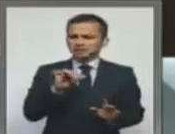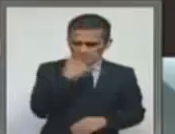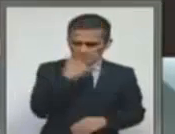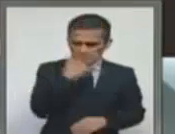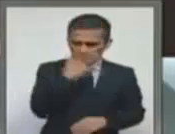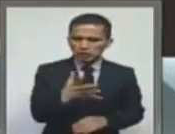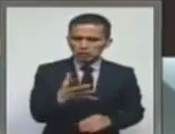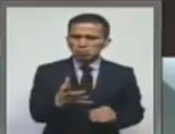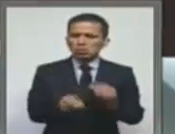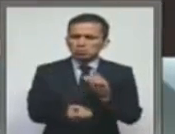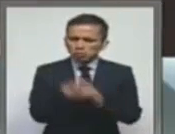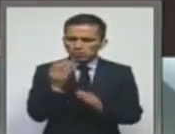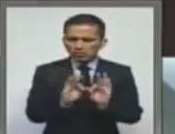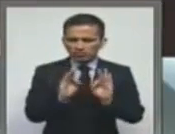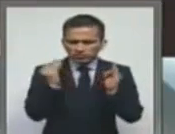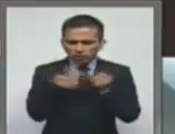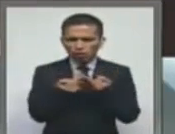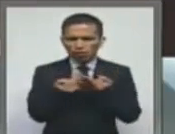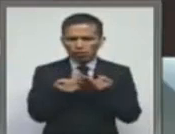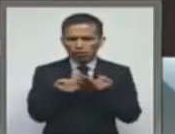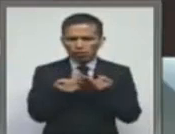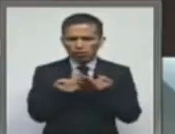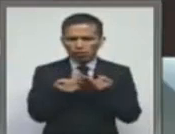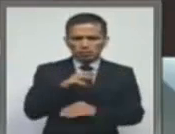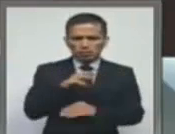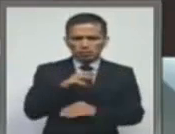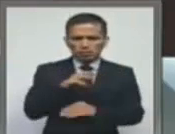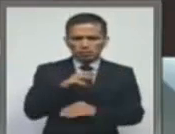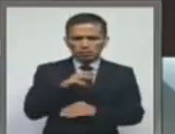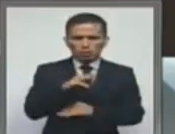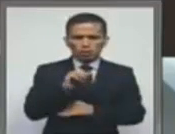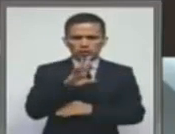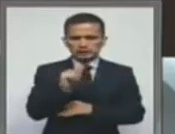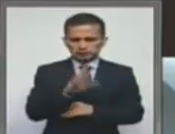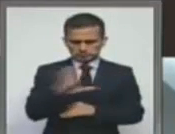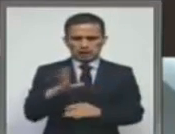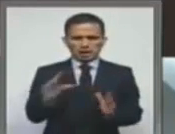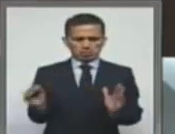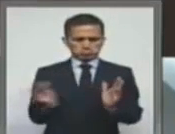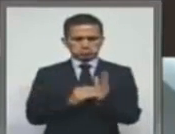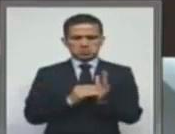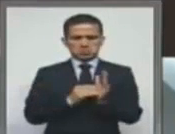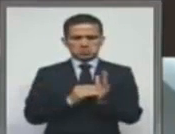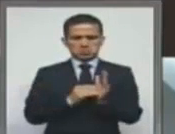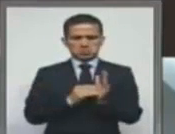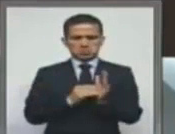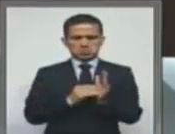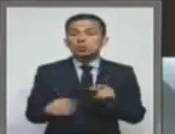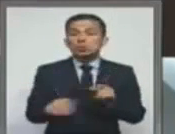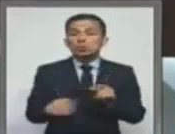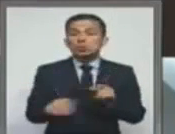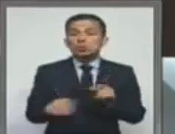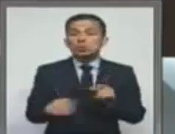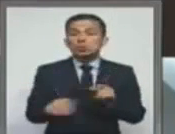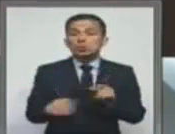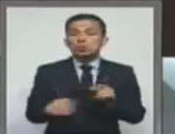nuevos mecanismos democráticos que ya se han establecido y que deben servir para que en última instancia sea